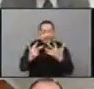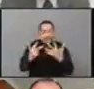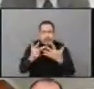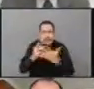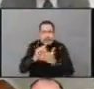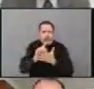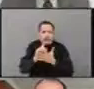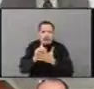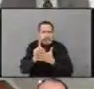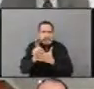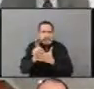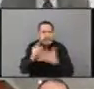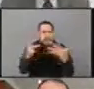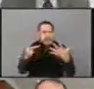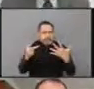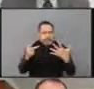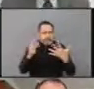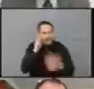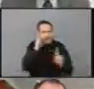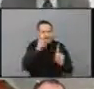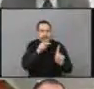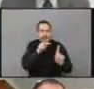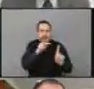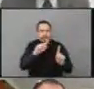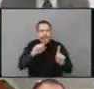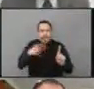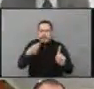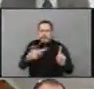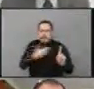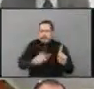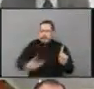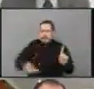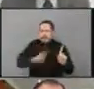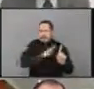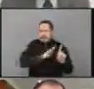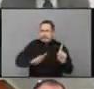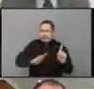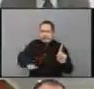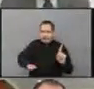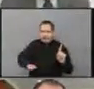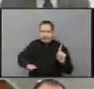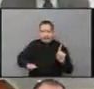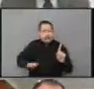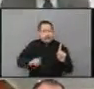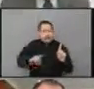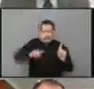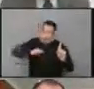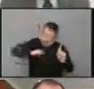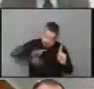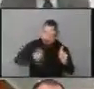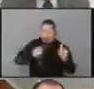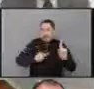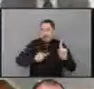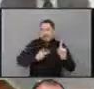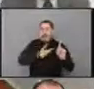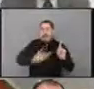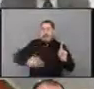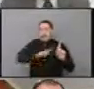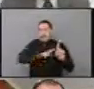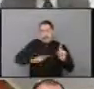en donde aparece la presidenta municipal en su calidad de presidenta municipal